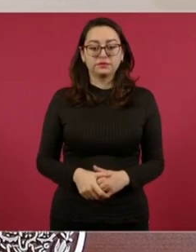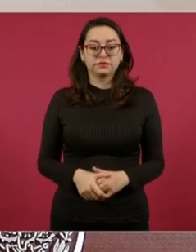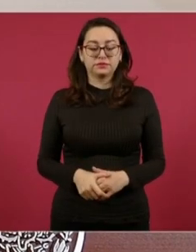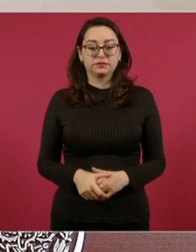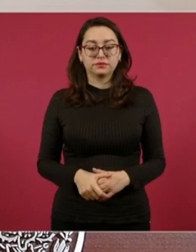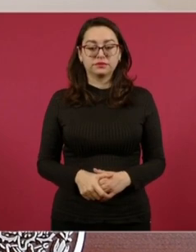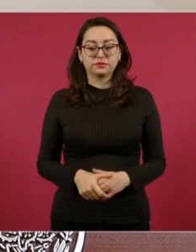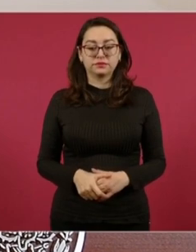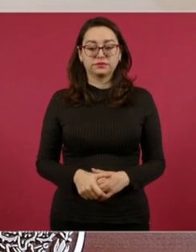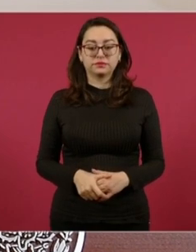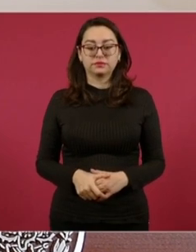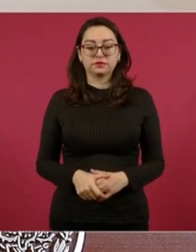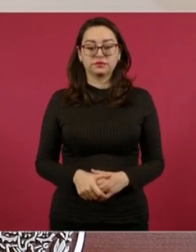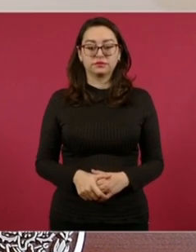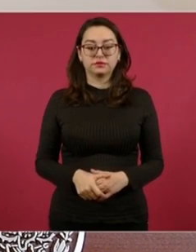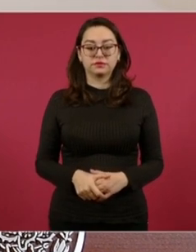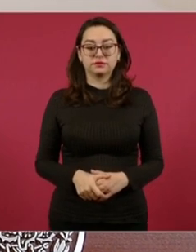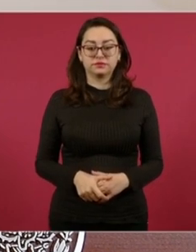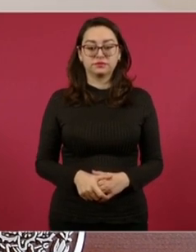Y no hay